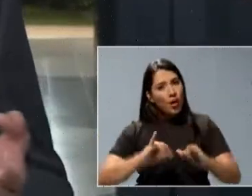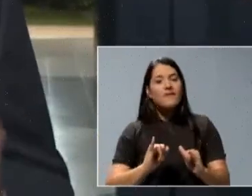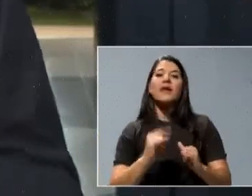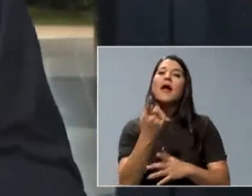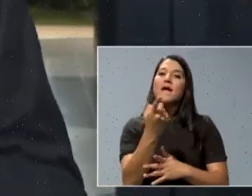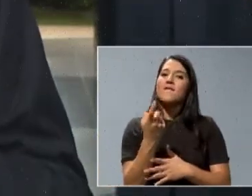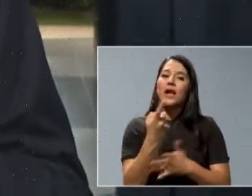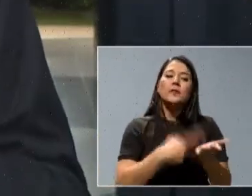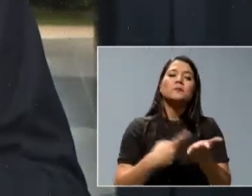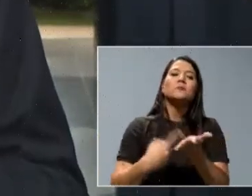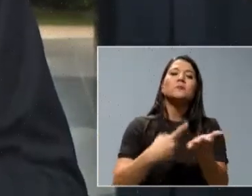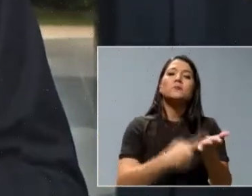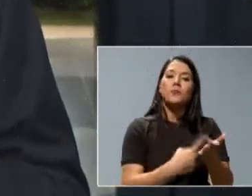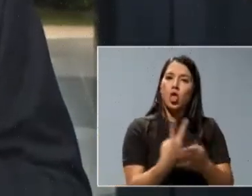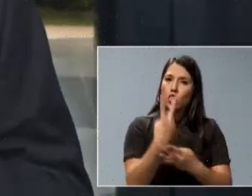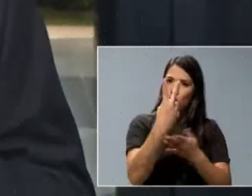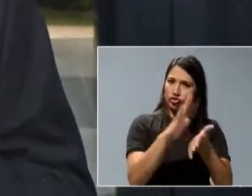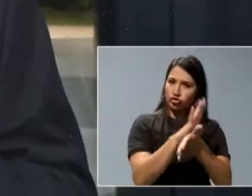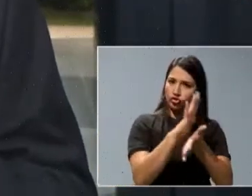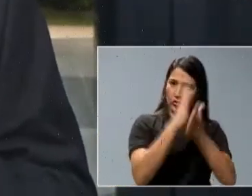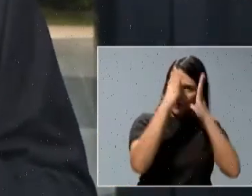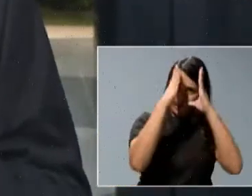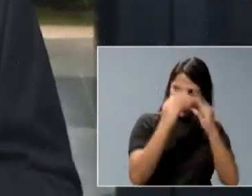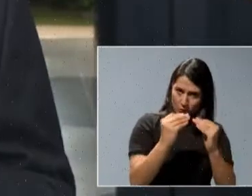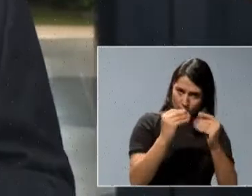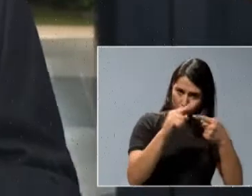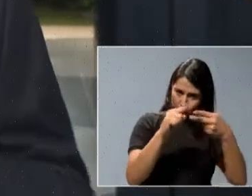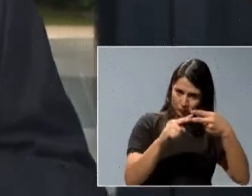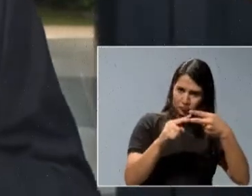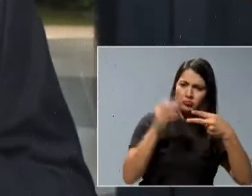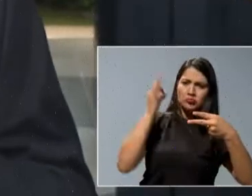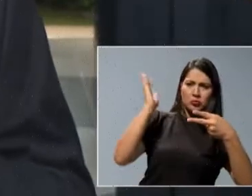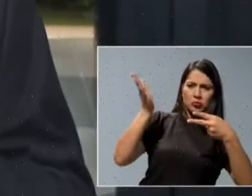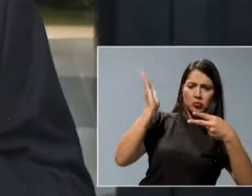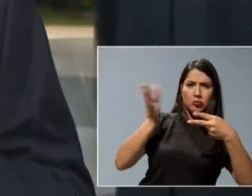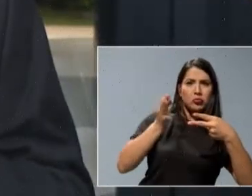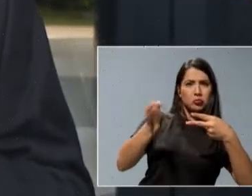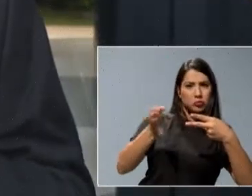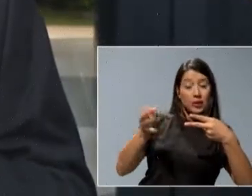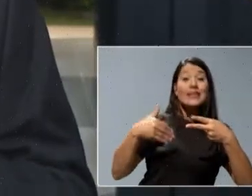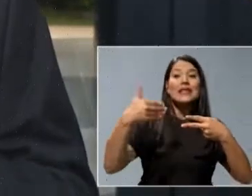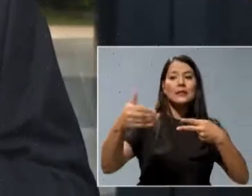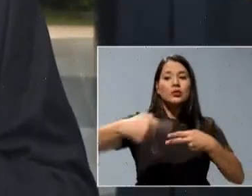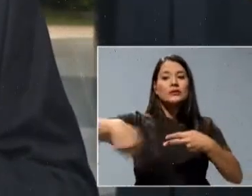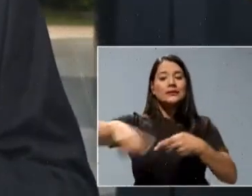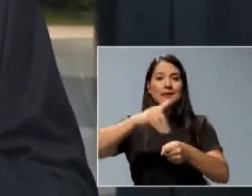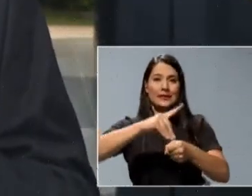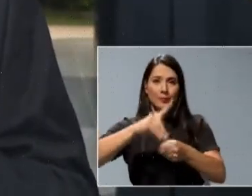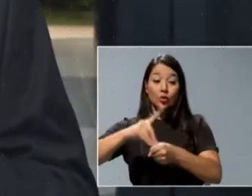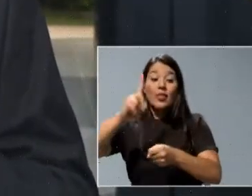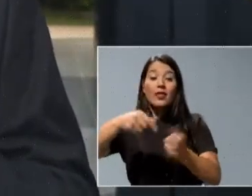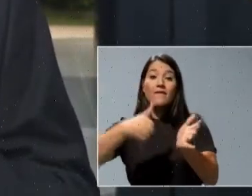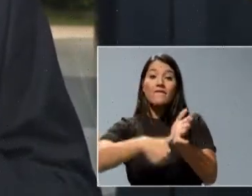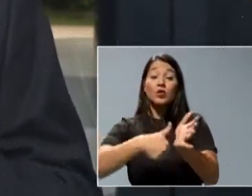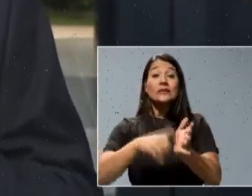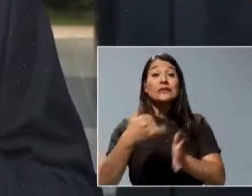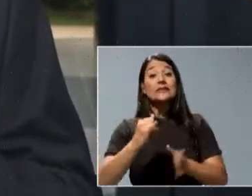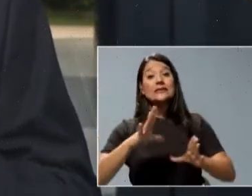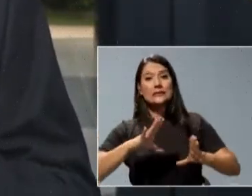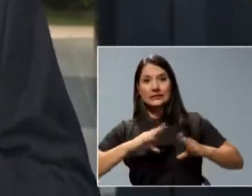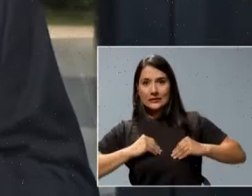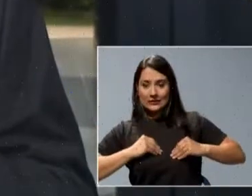primero el de mayoría y posteriormente someter eventualmente a criterio del plenario si se admite el